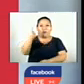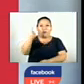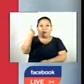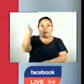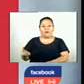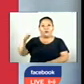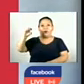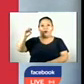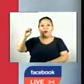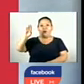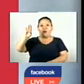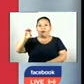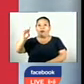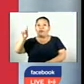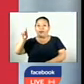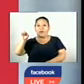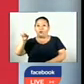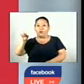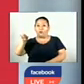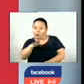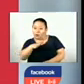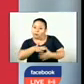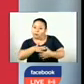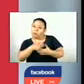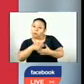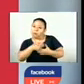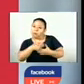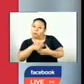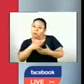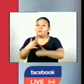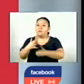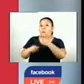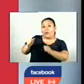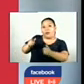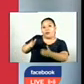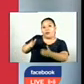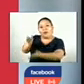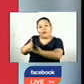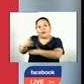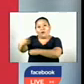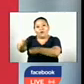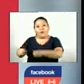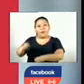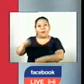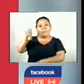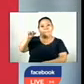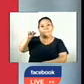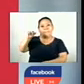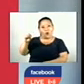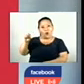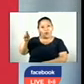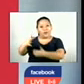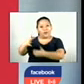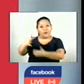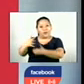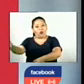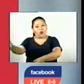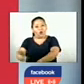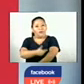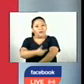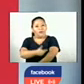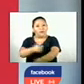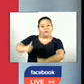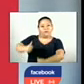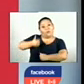Obed Amaya Valladares, si usted tiene la voluntad de donar, puede acercarse al banco de sangre del Hospital Militar o también puede comunicarse al